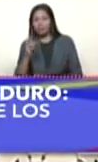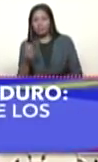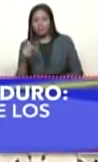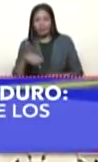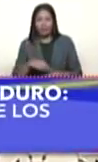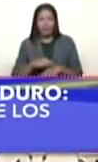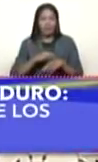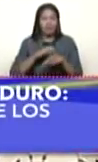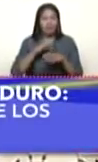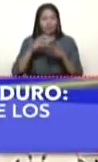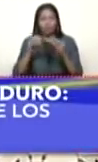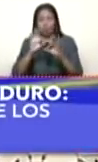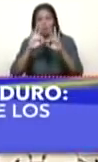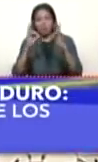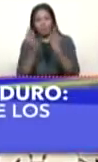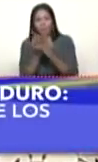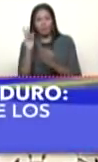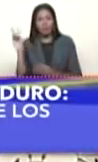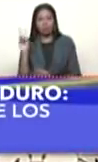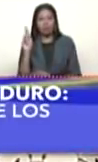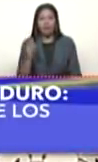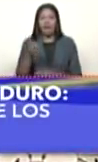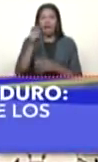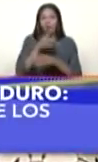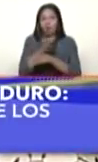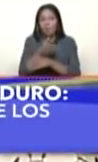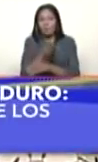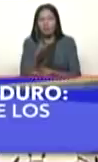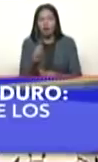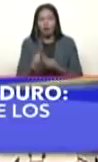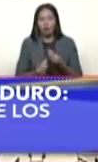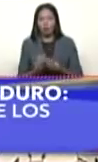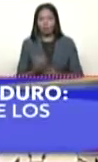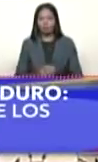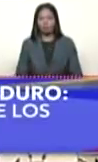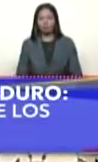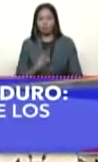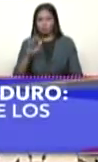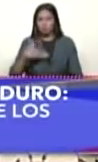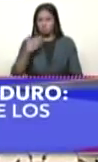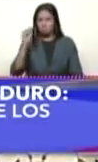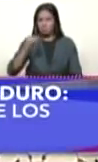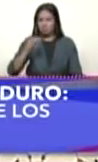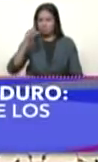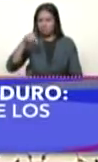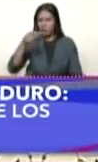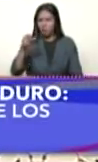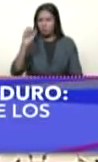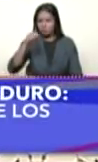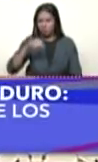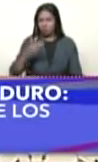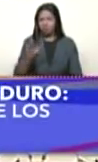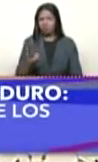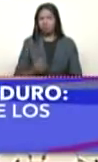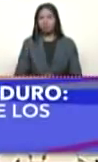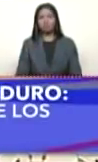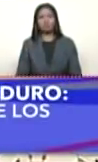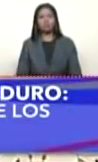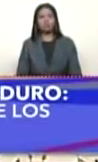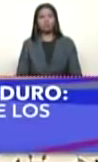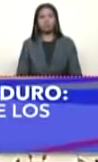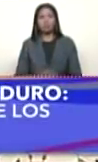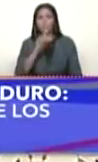animal de la familia venezolana con pescado. Se puede, sí se puede, ¿verdad?